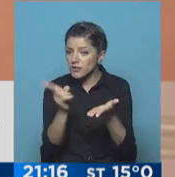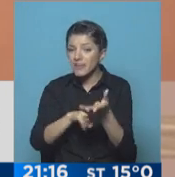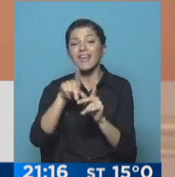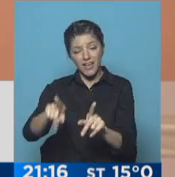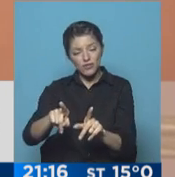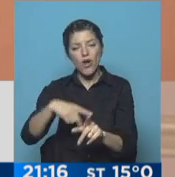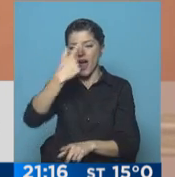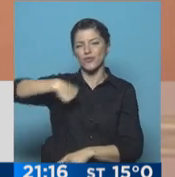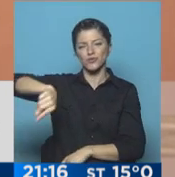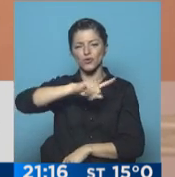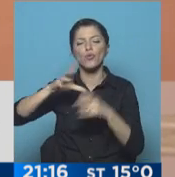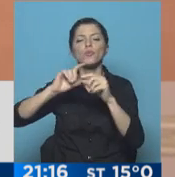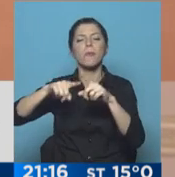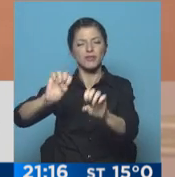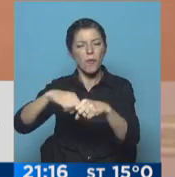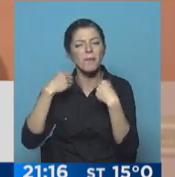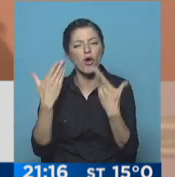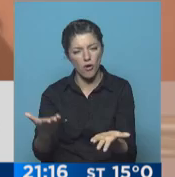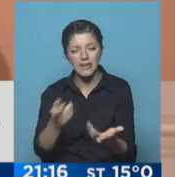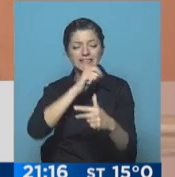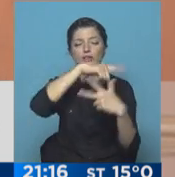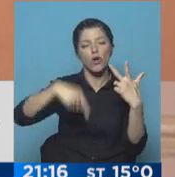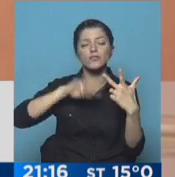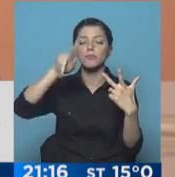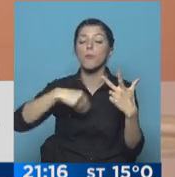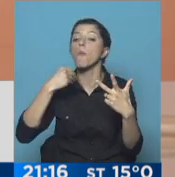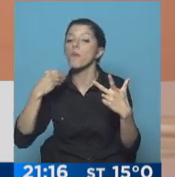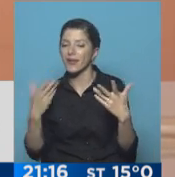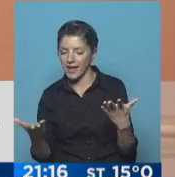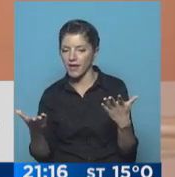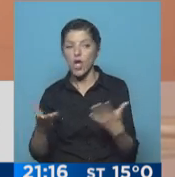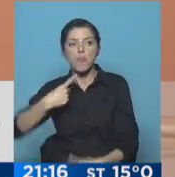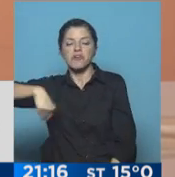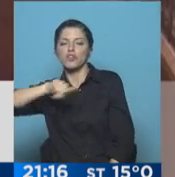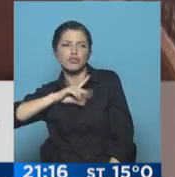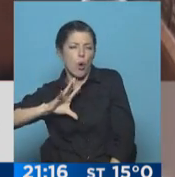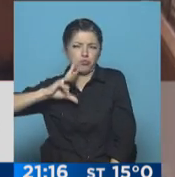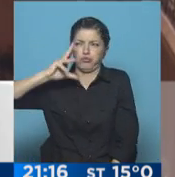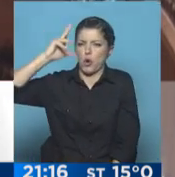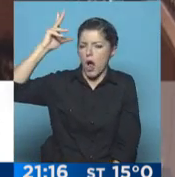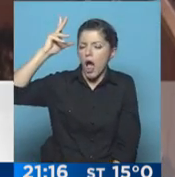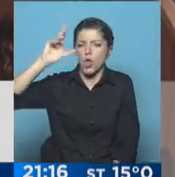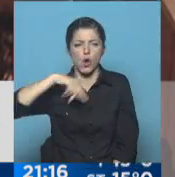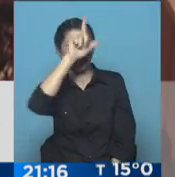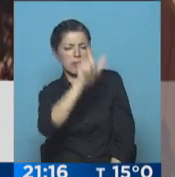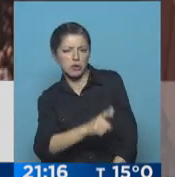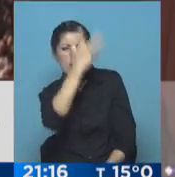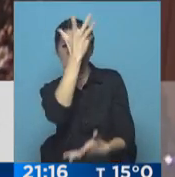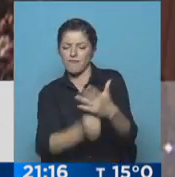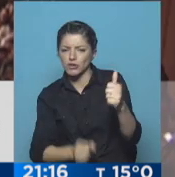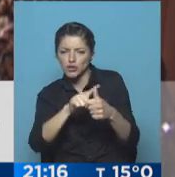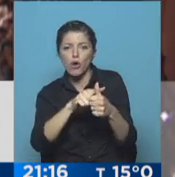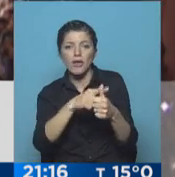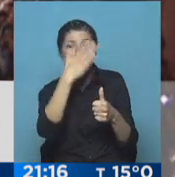mejores cuadros políticos. Porque ¿saben qué? No tenemos que estar enojados con el que se equivocó y